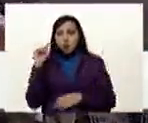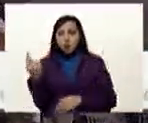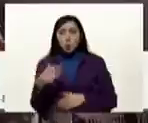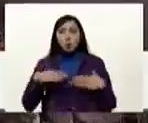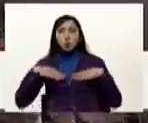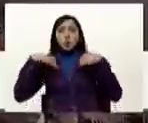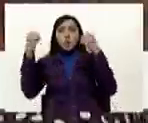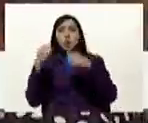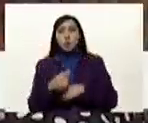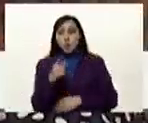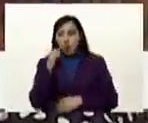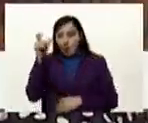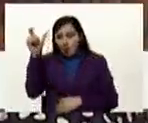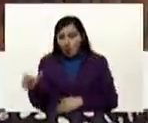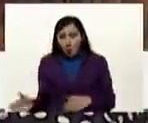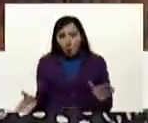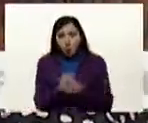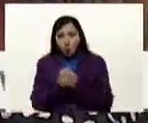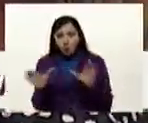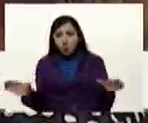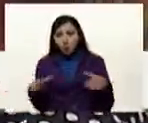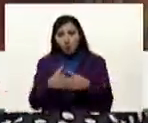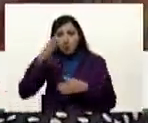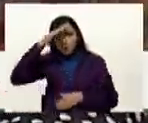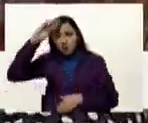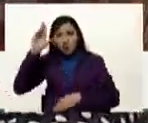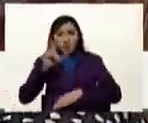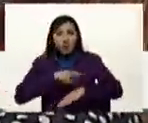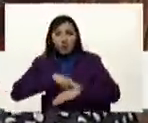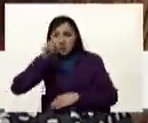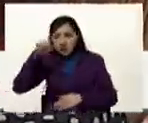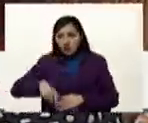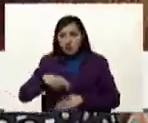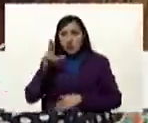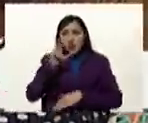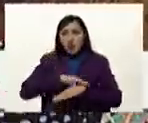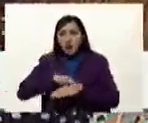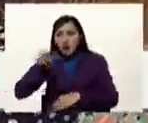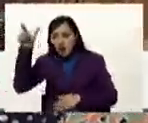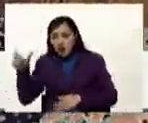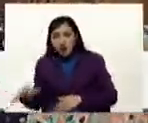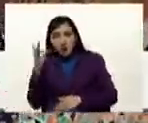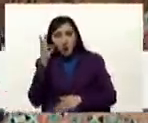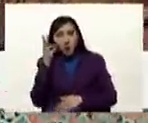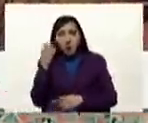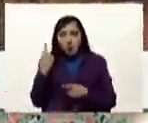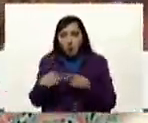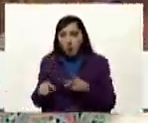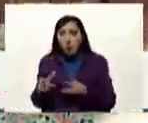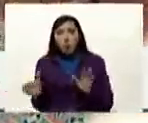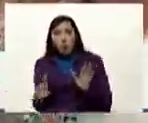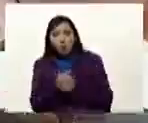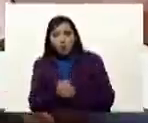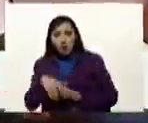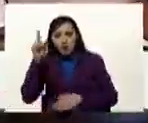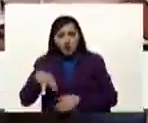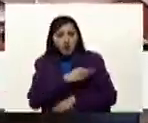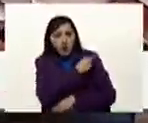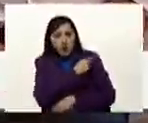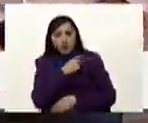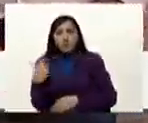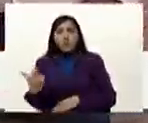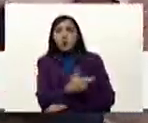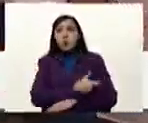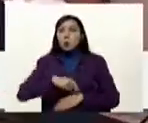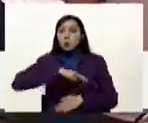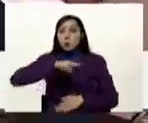el compañero Eri, la Misión Médica Cubana, la doctora Gloria Contreras, la directora de Barrio Adentro Distrito Capital, nuestro jefe de gobierno,